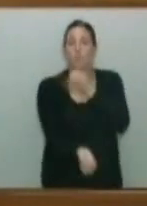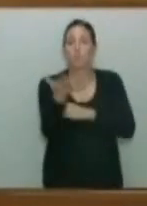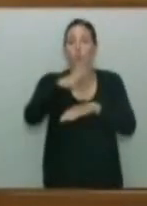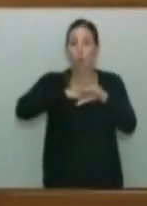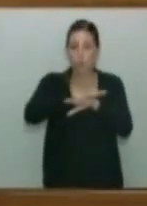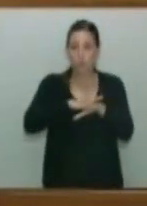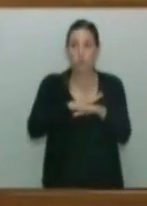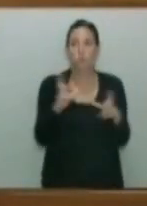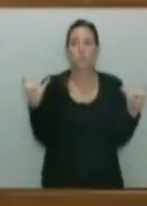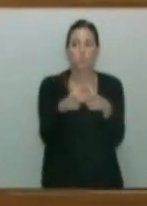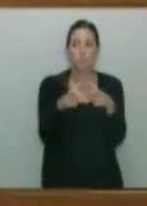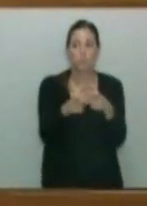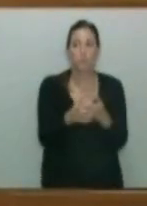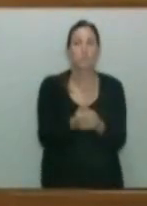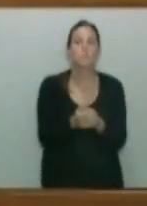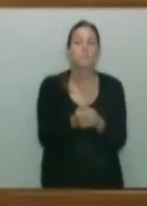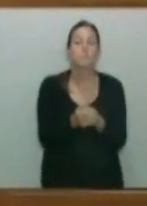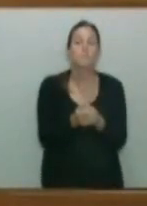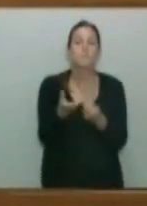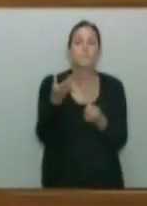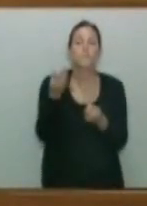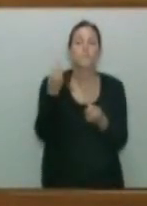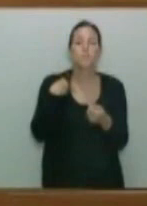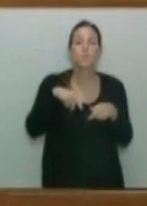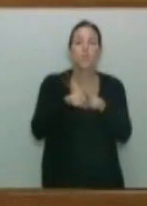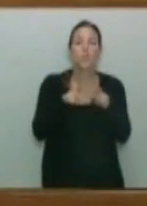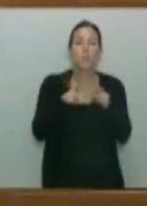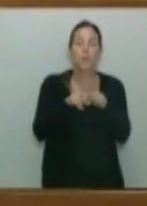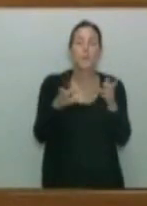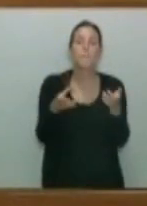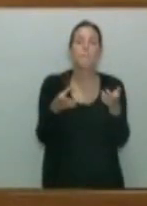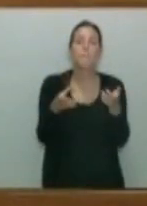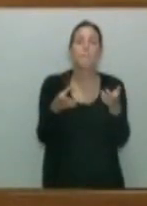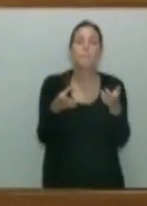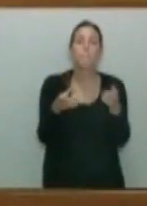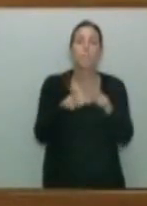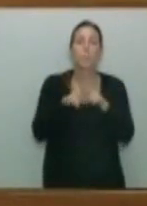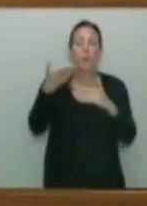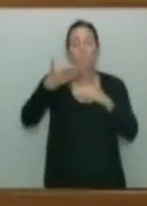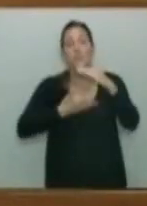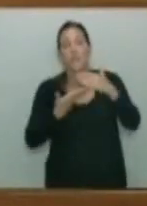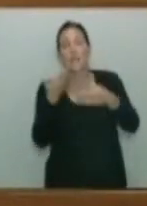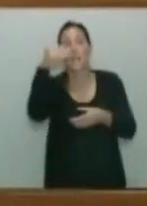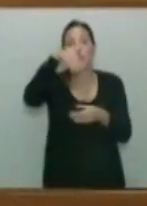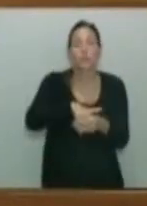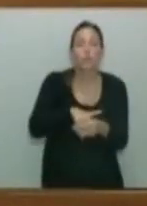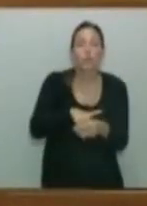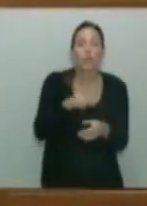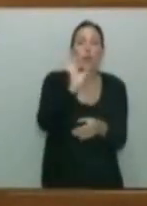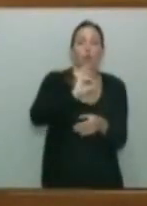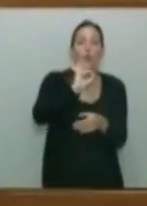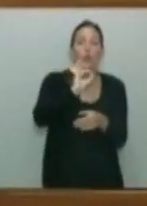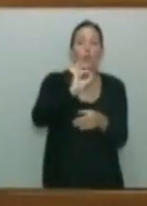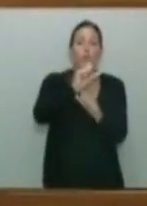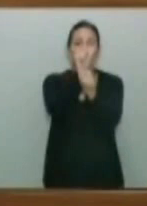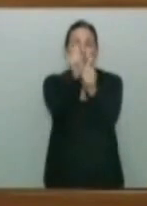se consigue con otros mecanismos, no hurtando la proporcionalidad, sino con la barrera electoral o con la fórmula electoral, en este